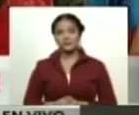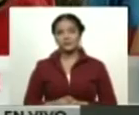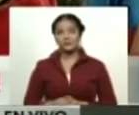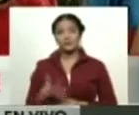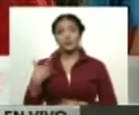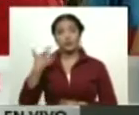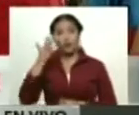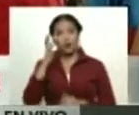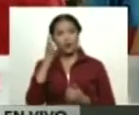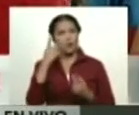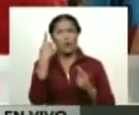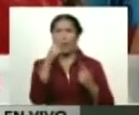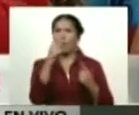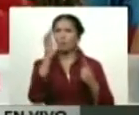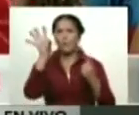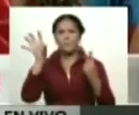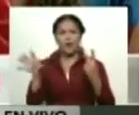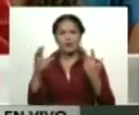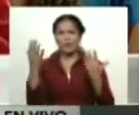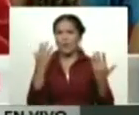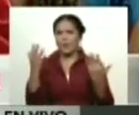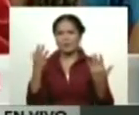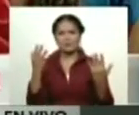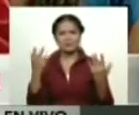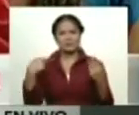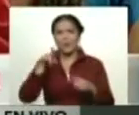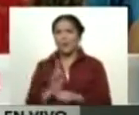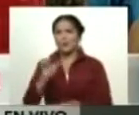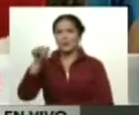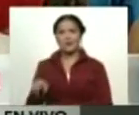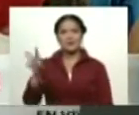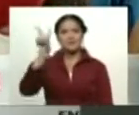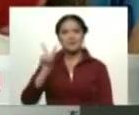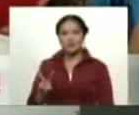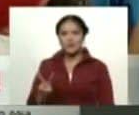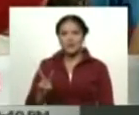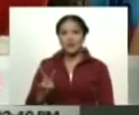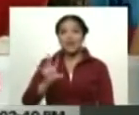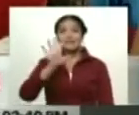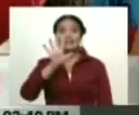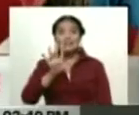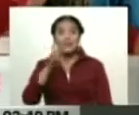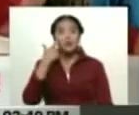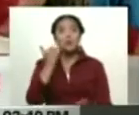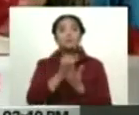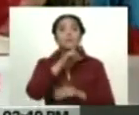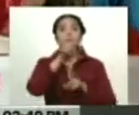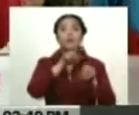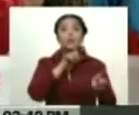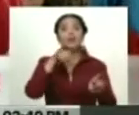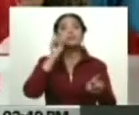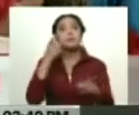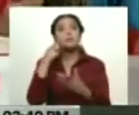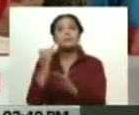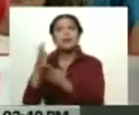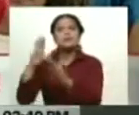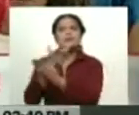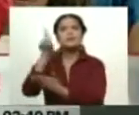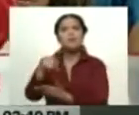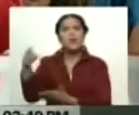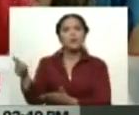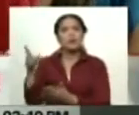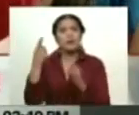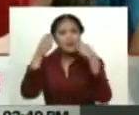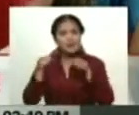Creo que es incomparable con ningún país del mundo hoy por hoy. Hemos hecho 5 referéndums consultivos, incluyendo un revocatorio, que pretendió